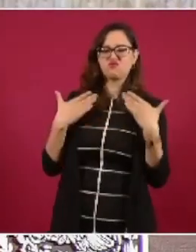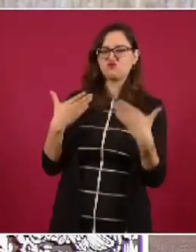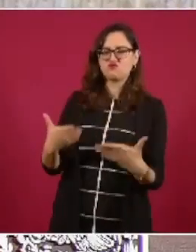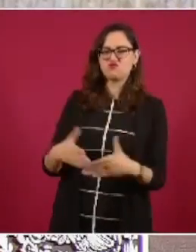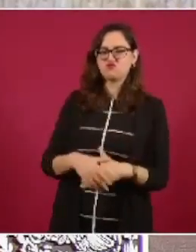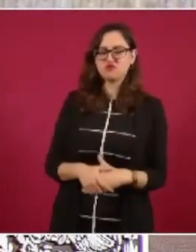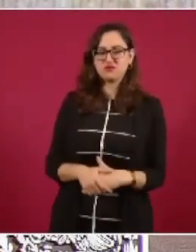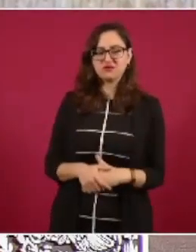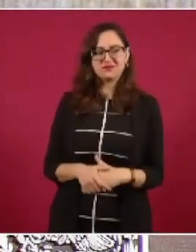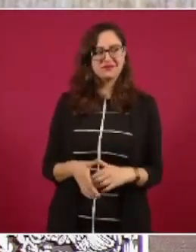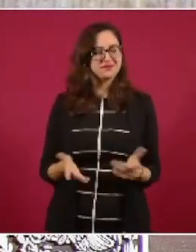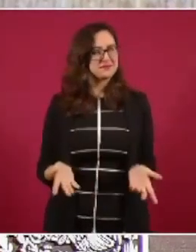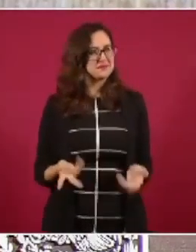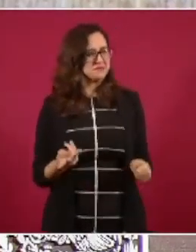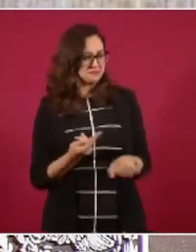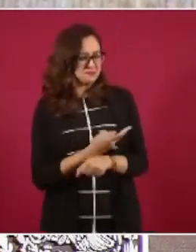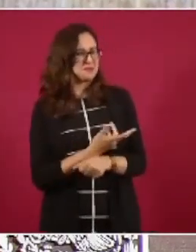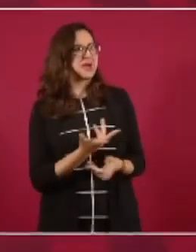metiéndose,